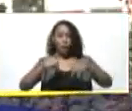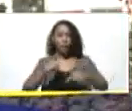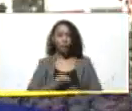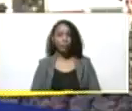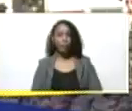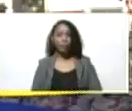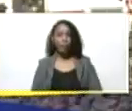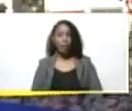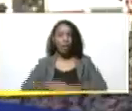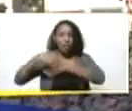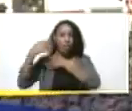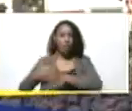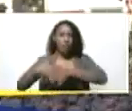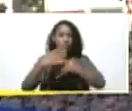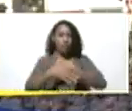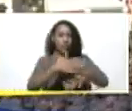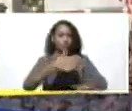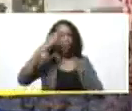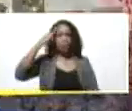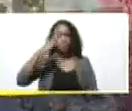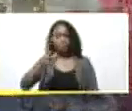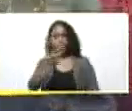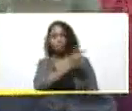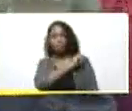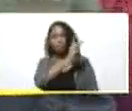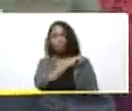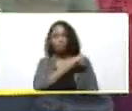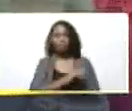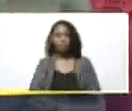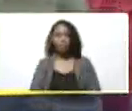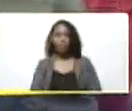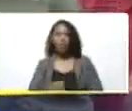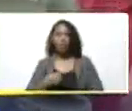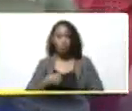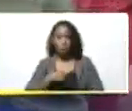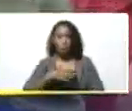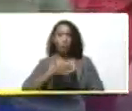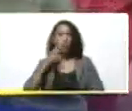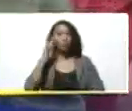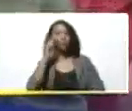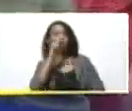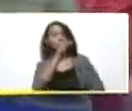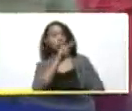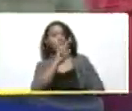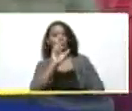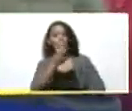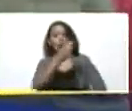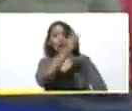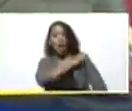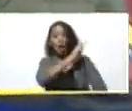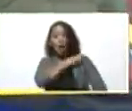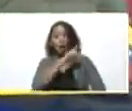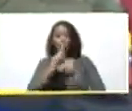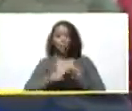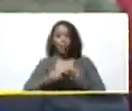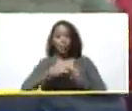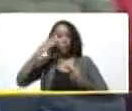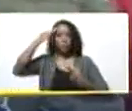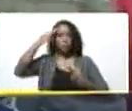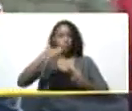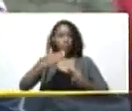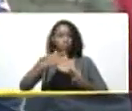de una marcha, mi comandante en jefe. Pude ver generales,